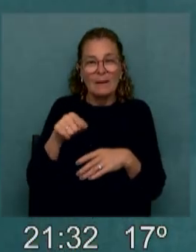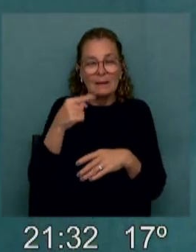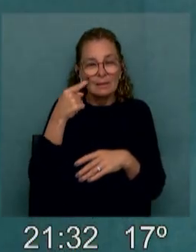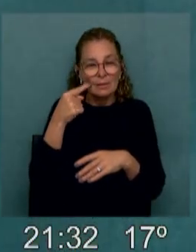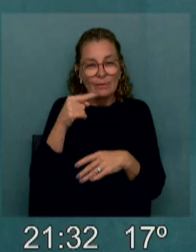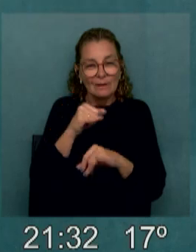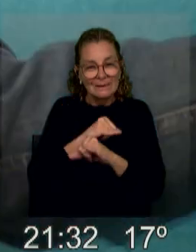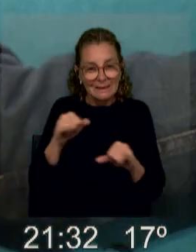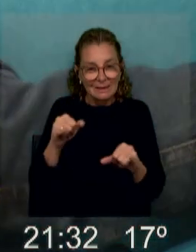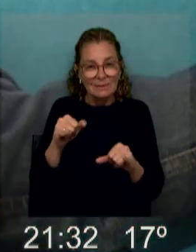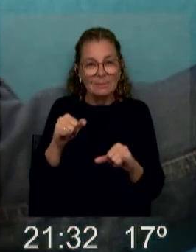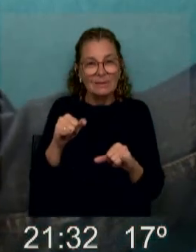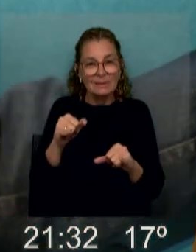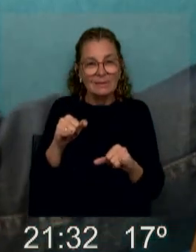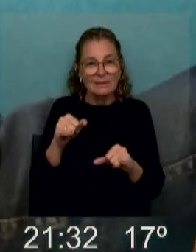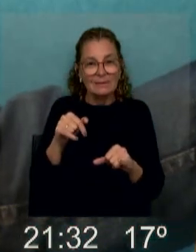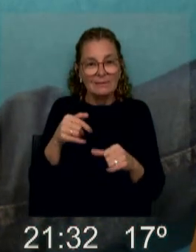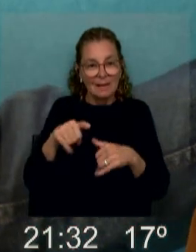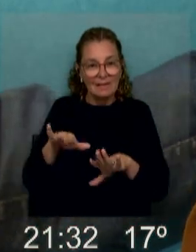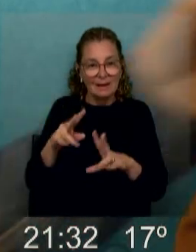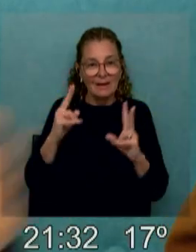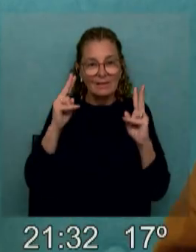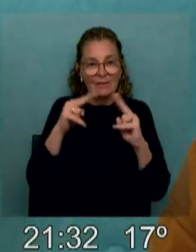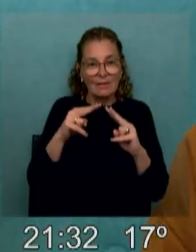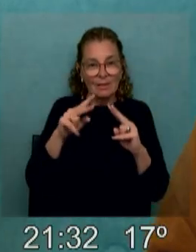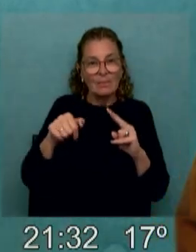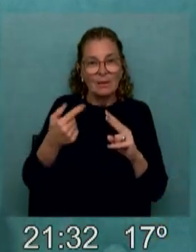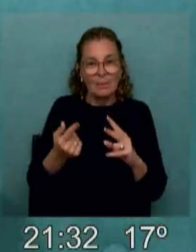terminar, o sea, vas a dejar de verme por un buen rato.